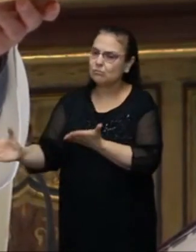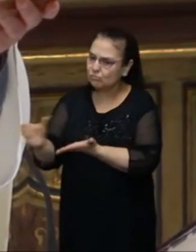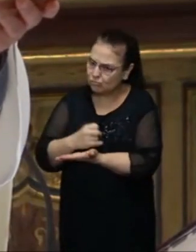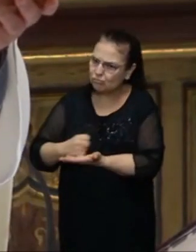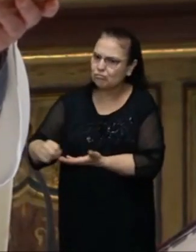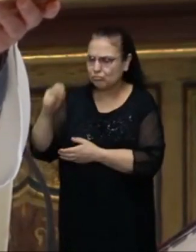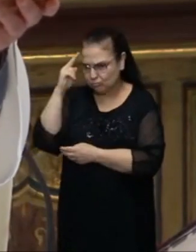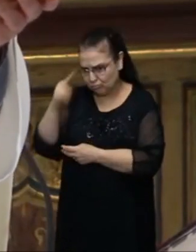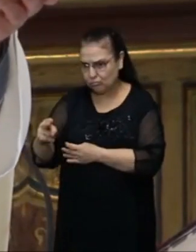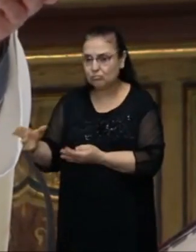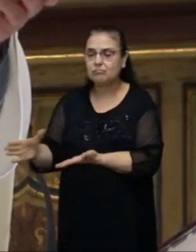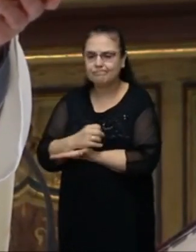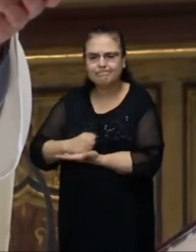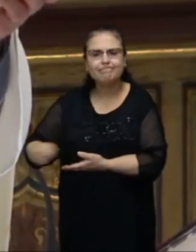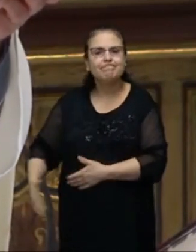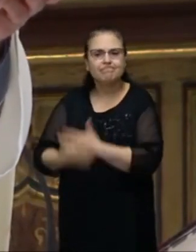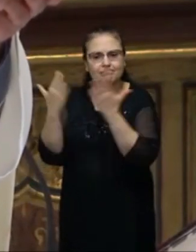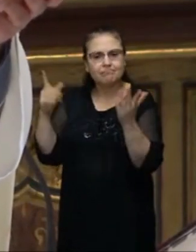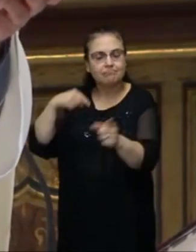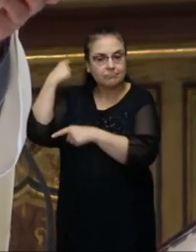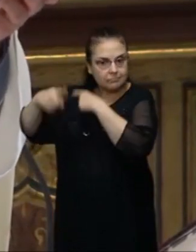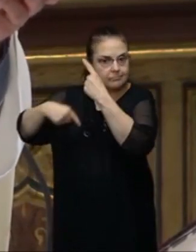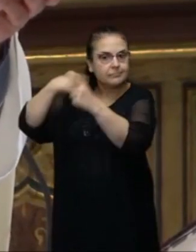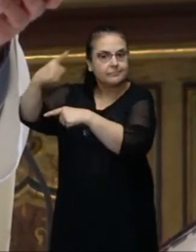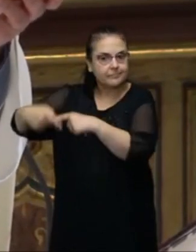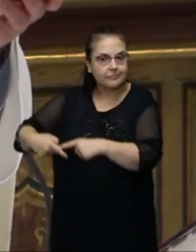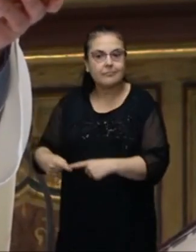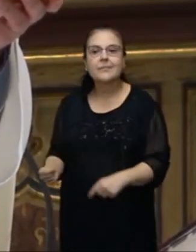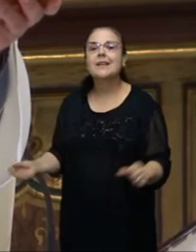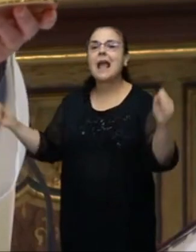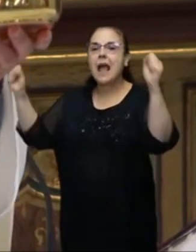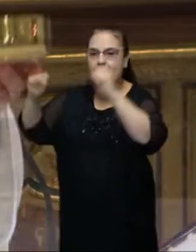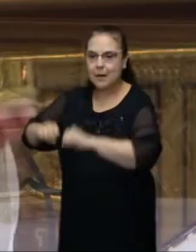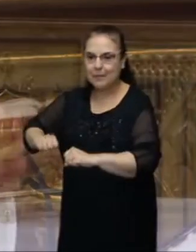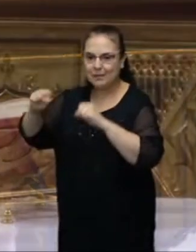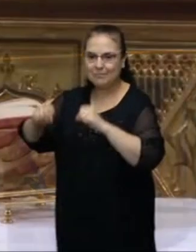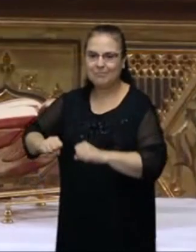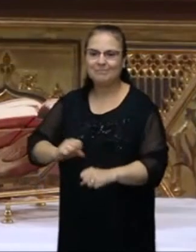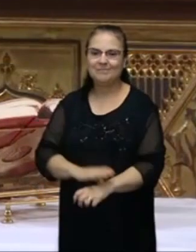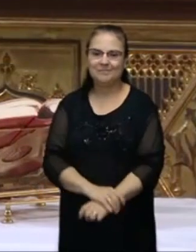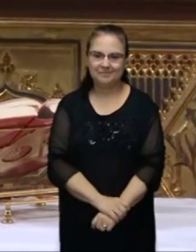Santo, todo honor y toda gloria por los siglos de los siglos.